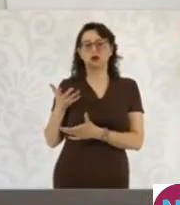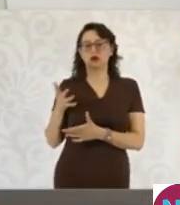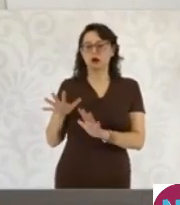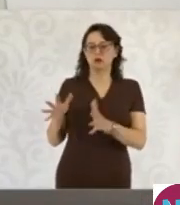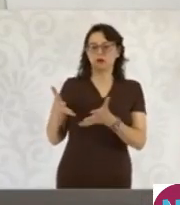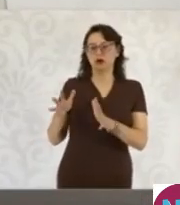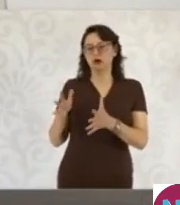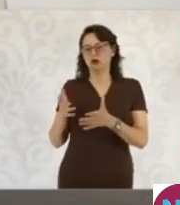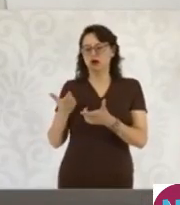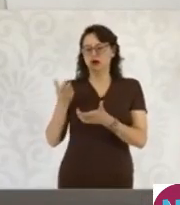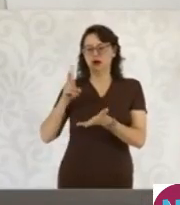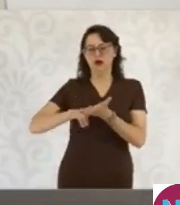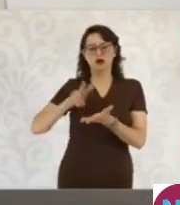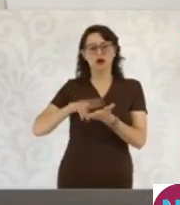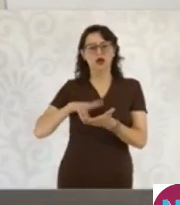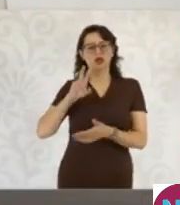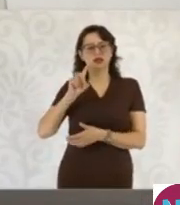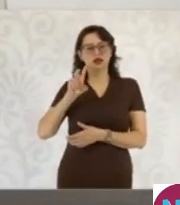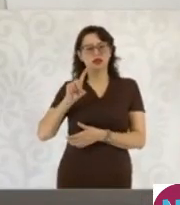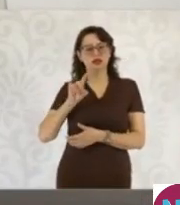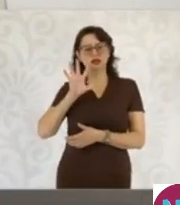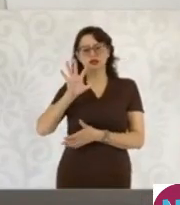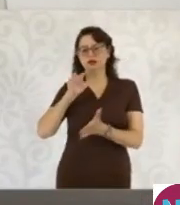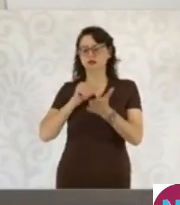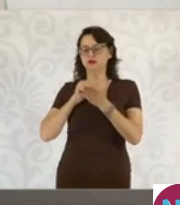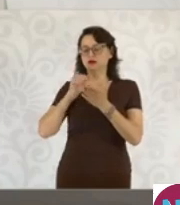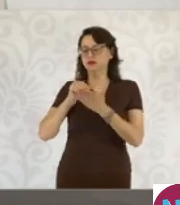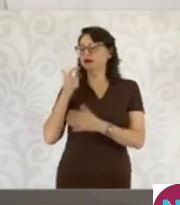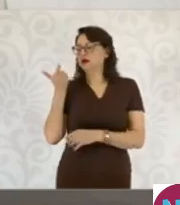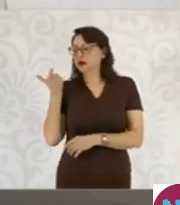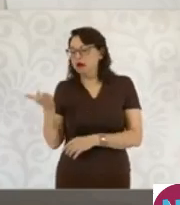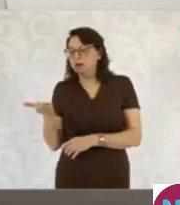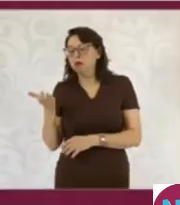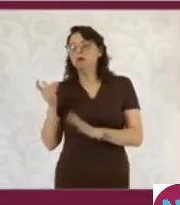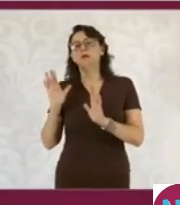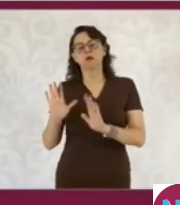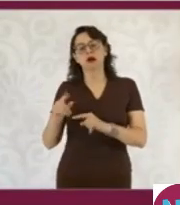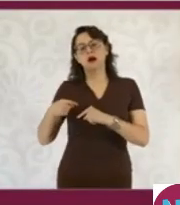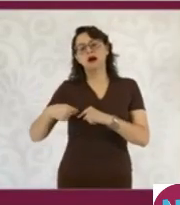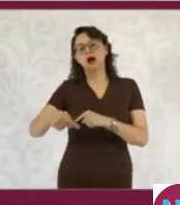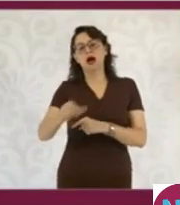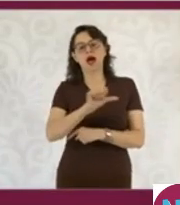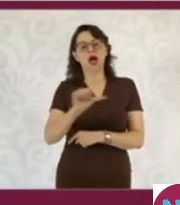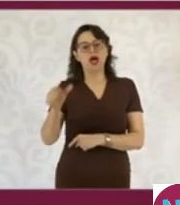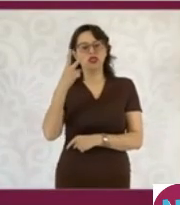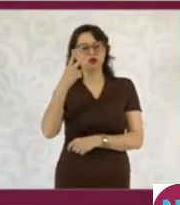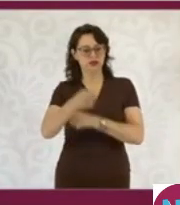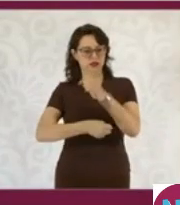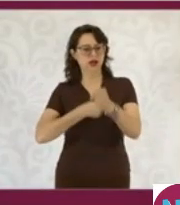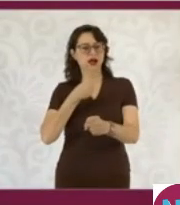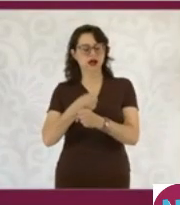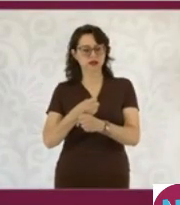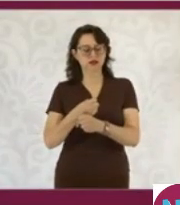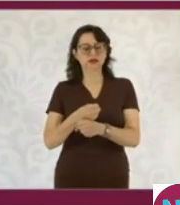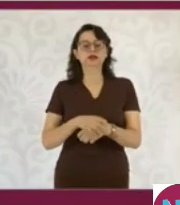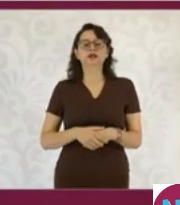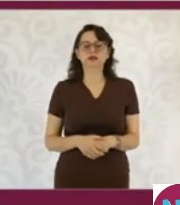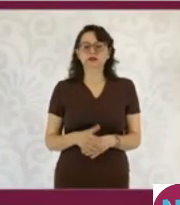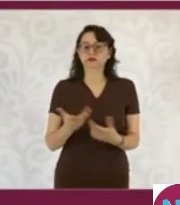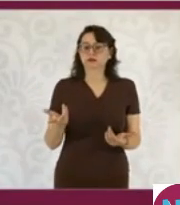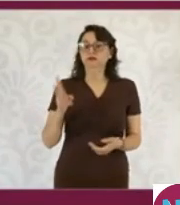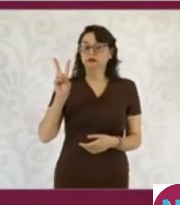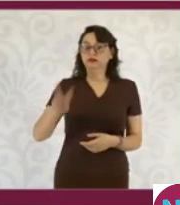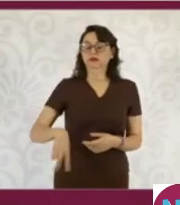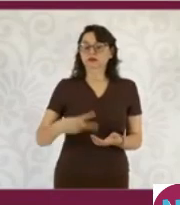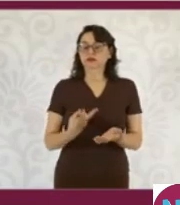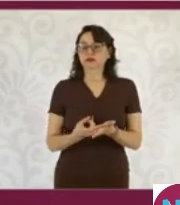en aproximadamente 35,000 millones de pesos para el abasto del 2025 y 2026. Si bien teníamos un